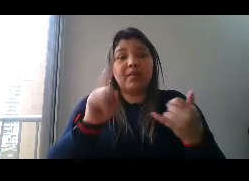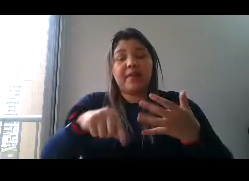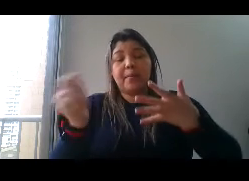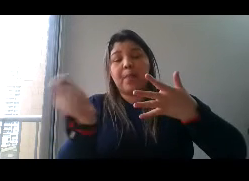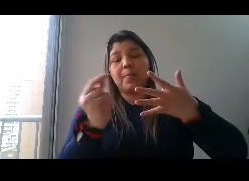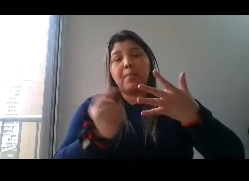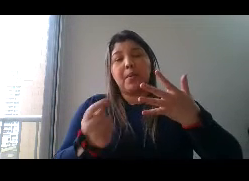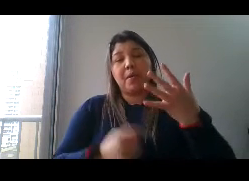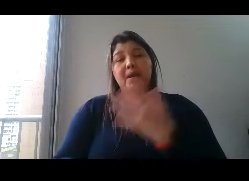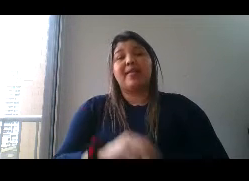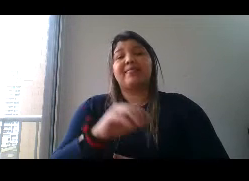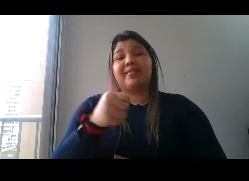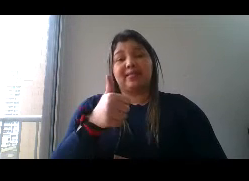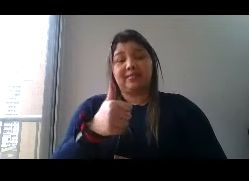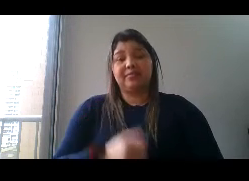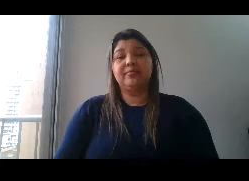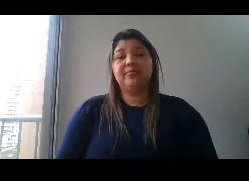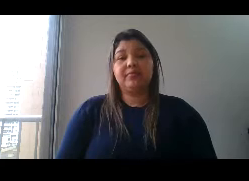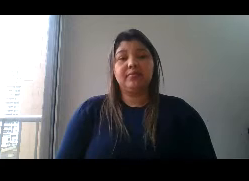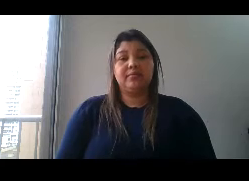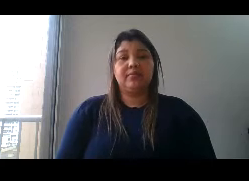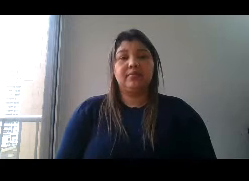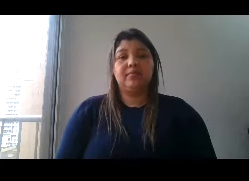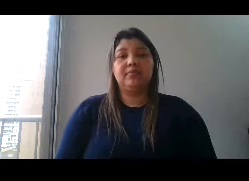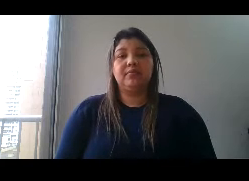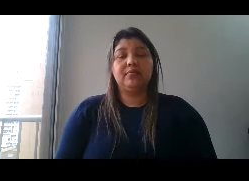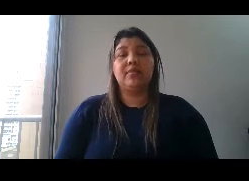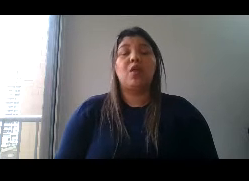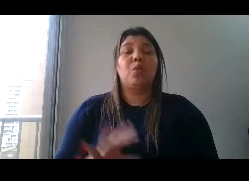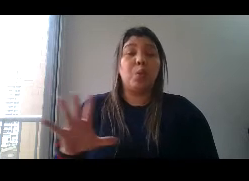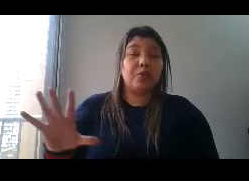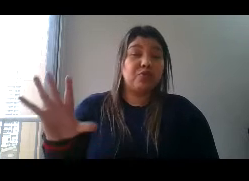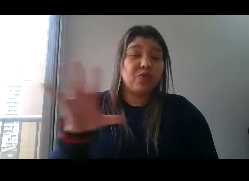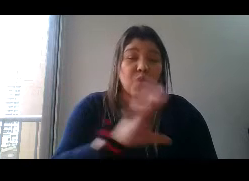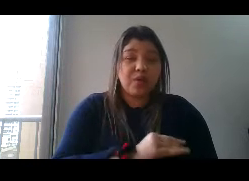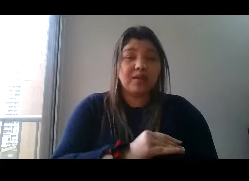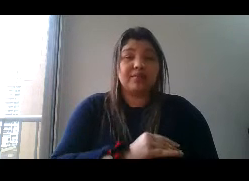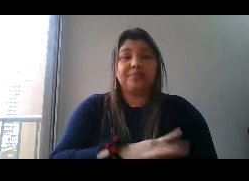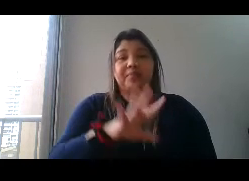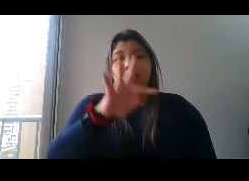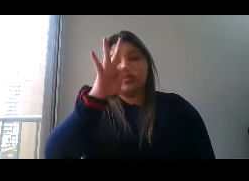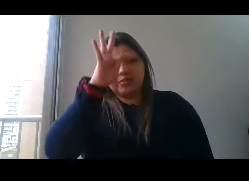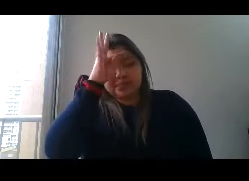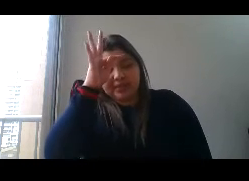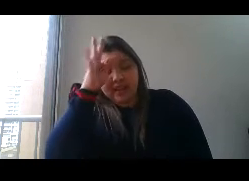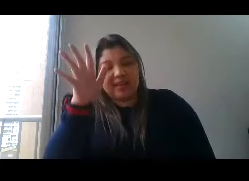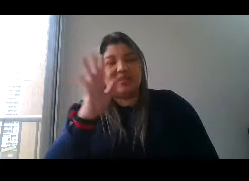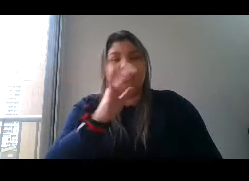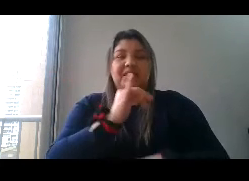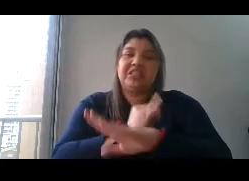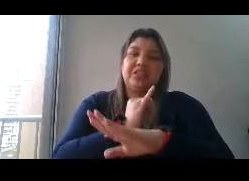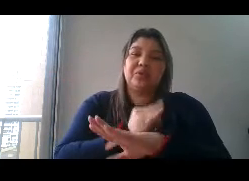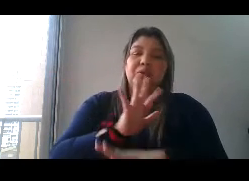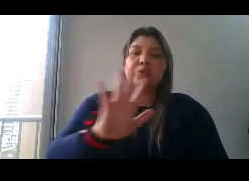miren, nos vamos mucho más allá. Toda institución que quiera acreditarse, toda institución de salud que quiera acreditarse